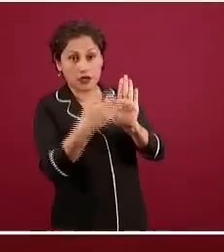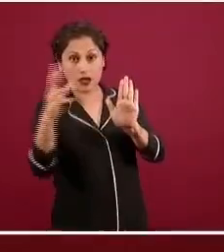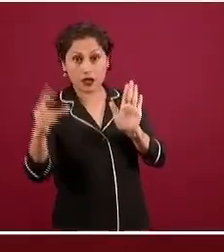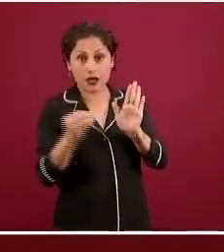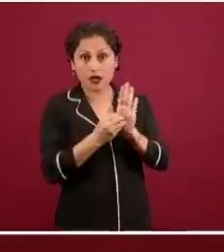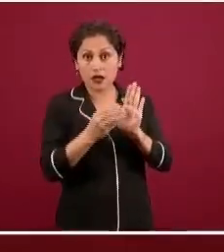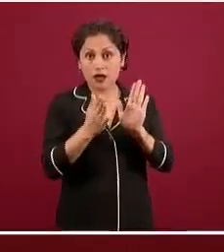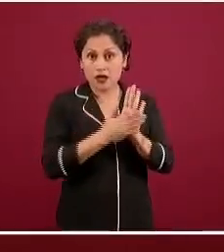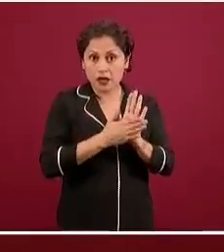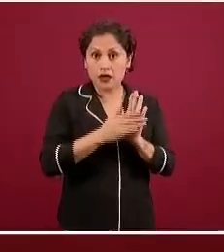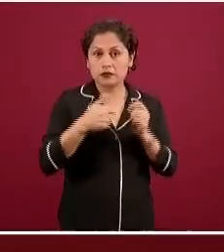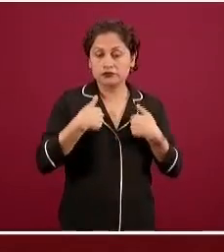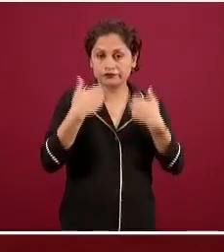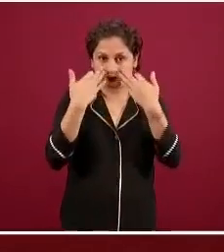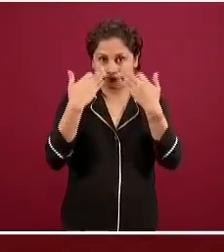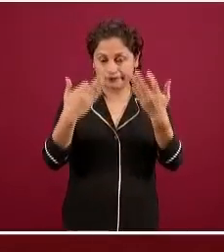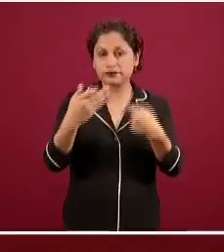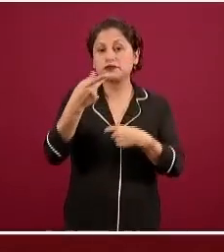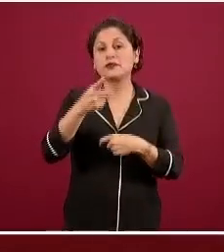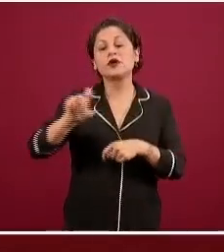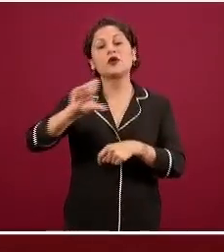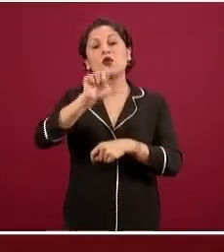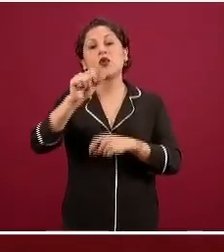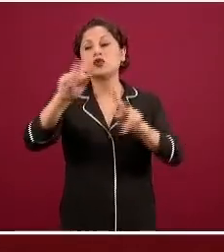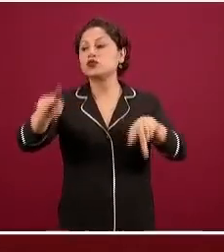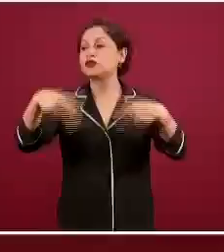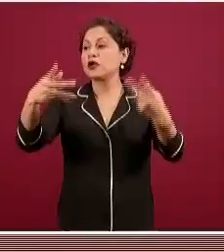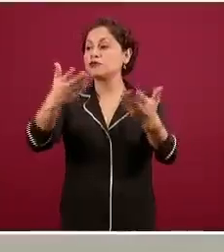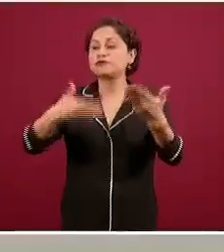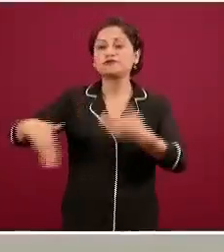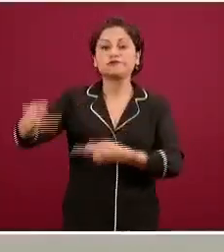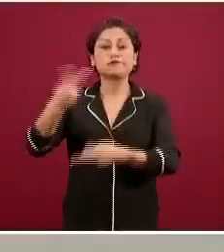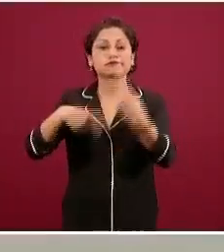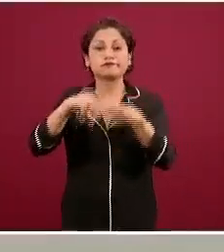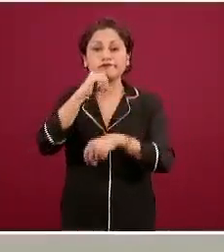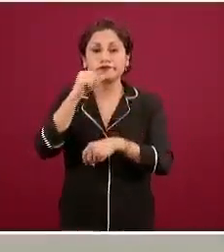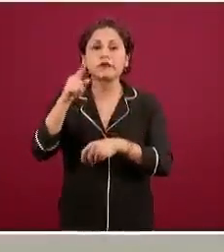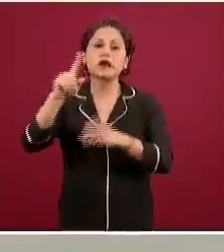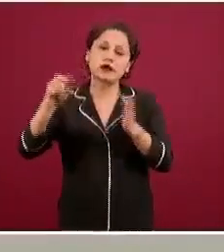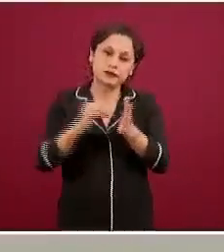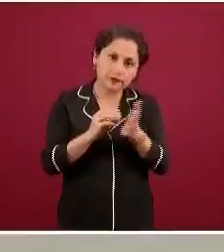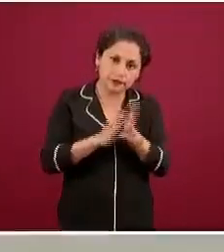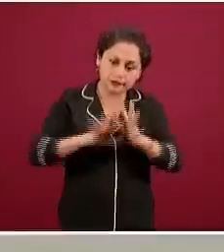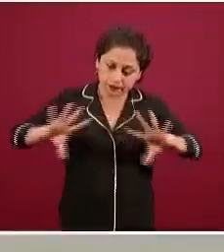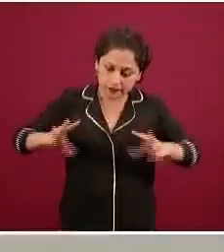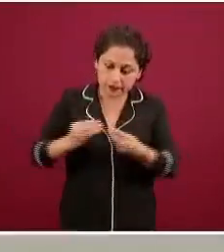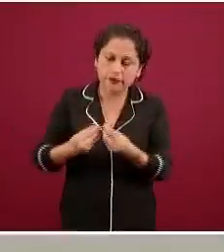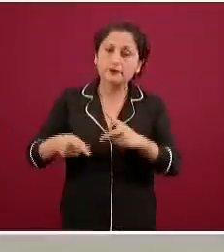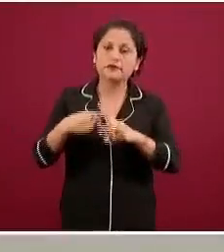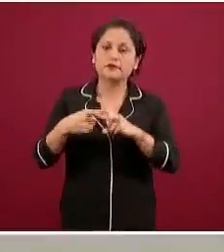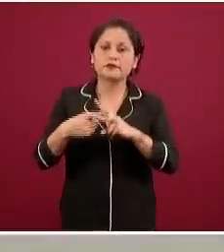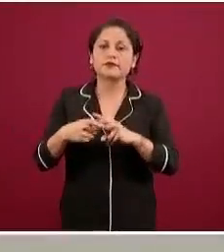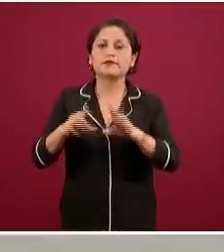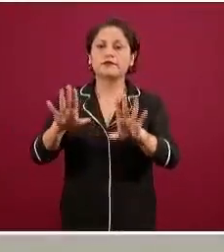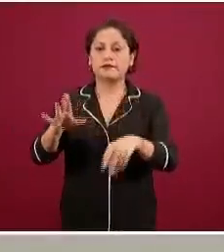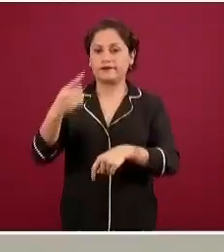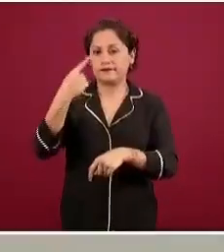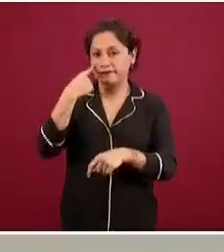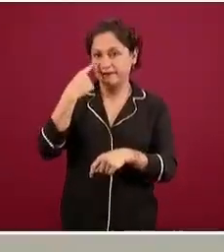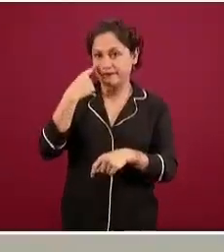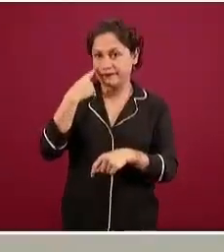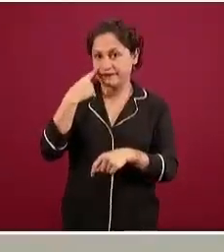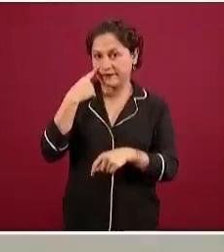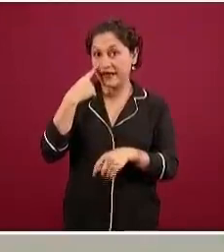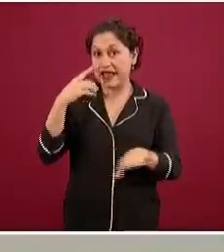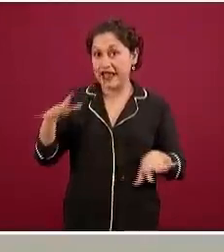más grande. Lo cual no cambia las decisiones. Y por eso retomé su memoria, cuando